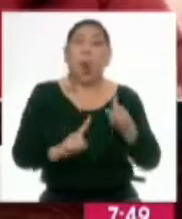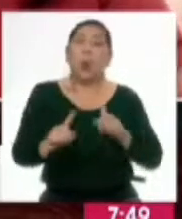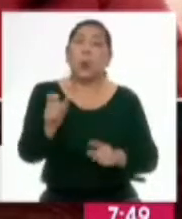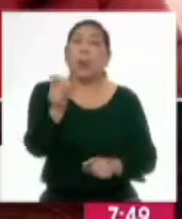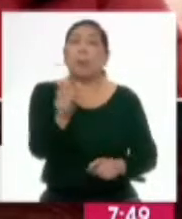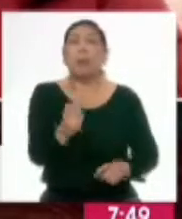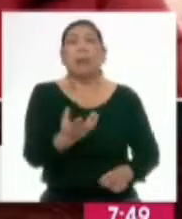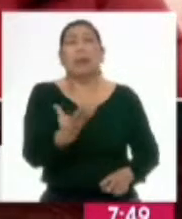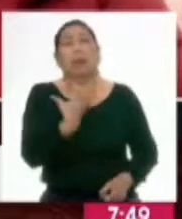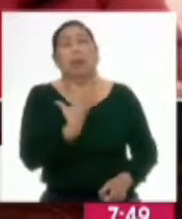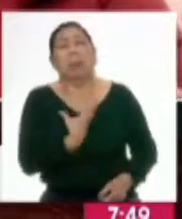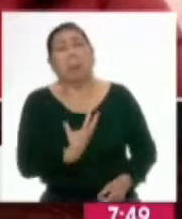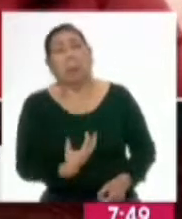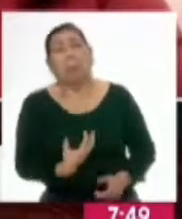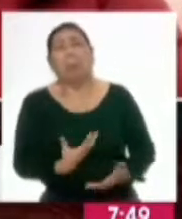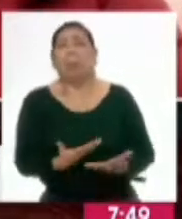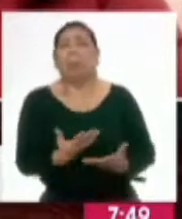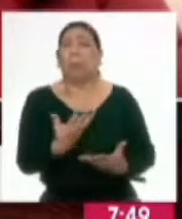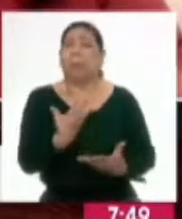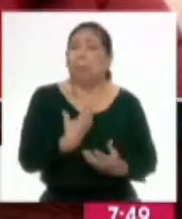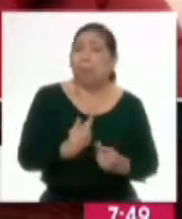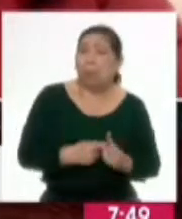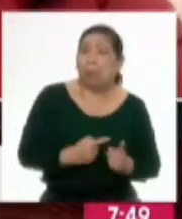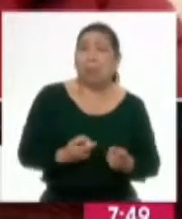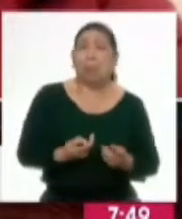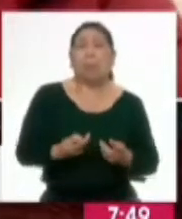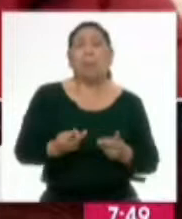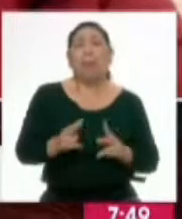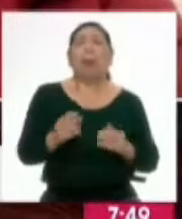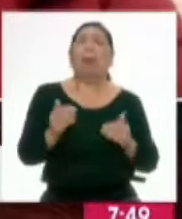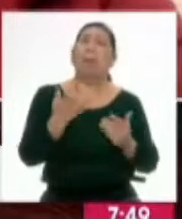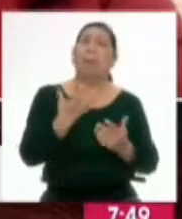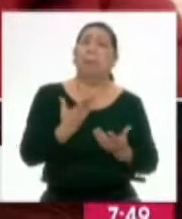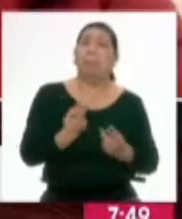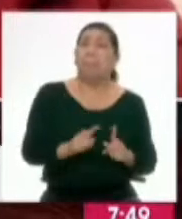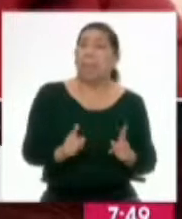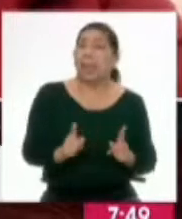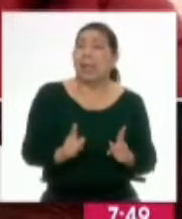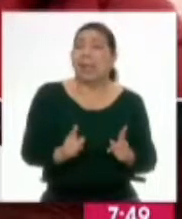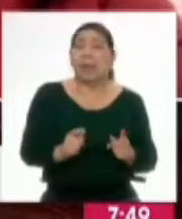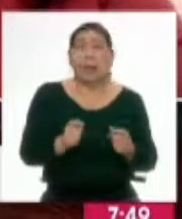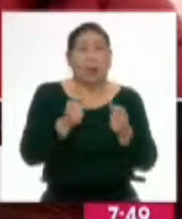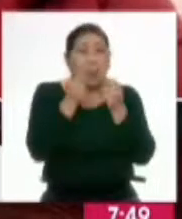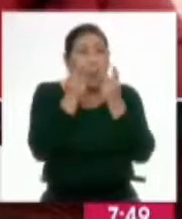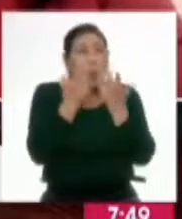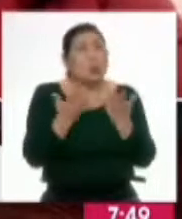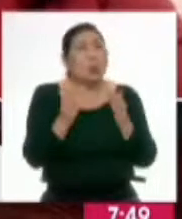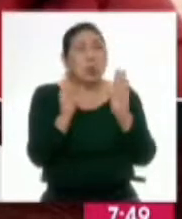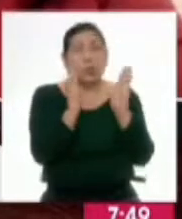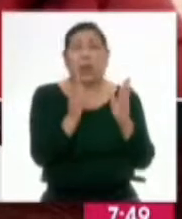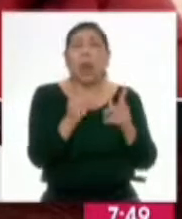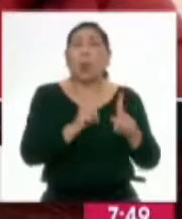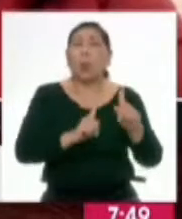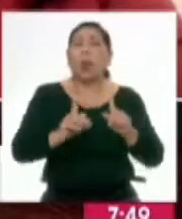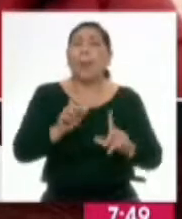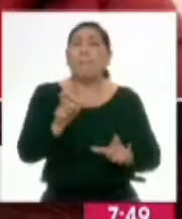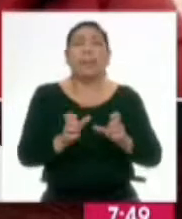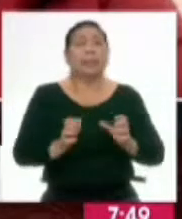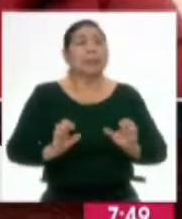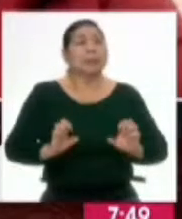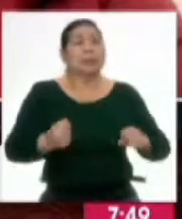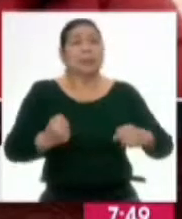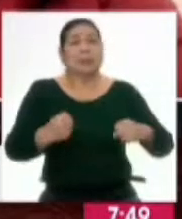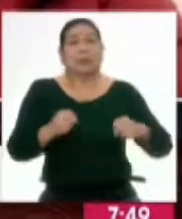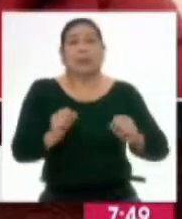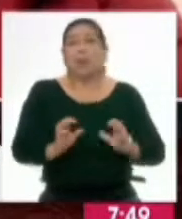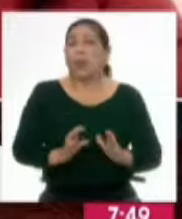depresión, que es la desesperanza, la tristeza en exceso, y que ha despertado pues muchos cuadros de estrés más